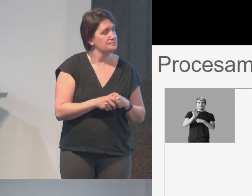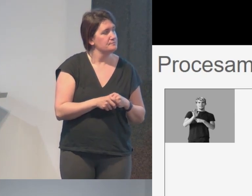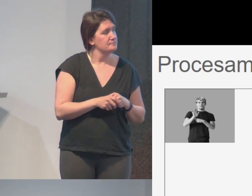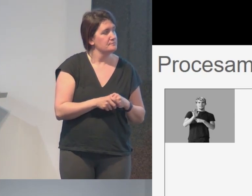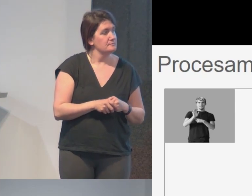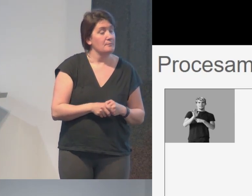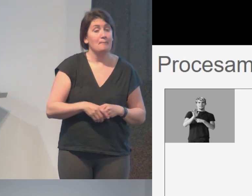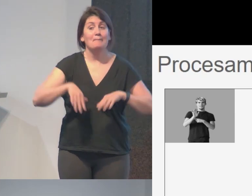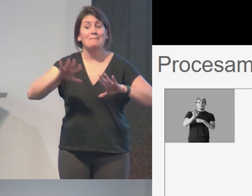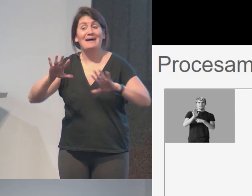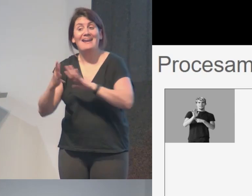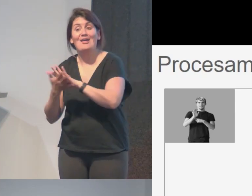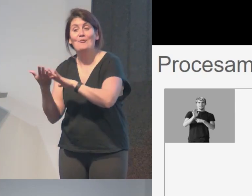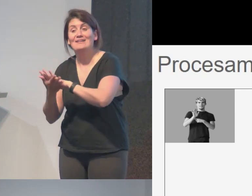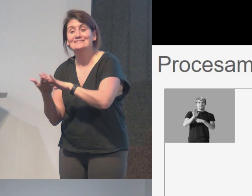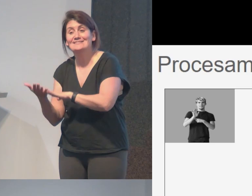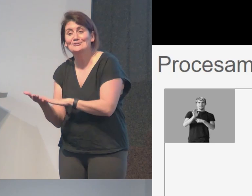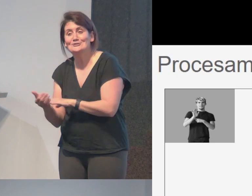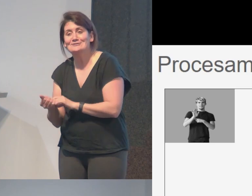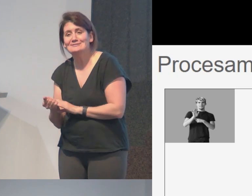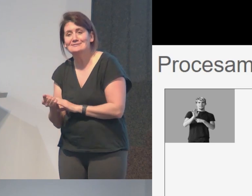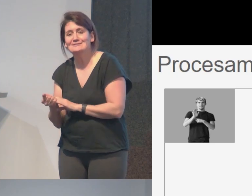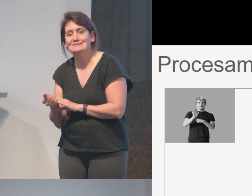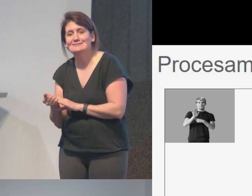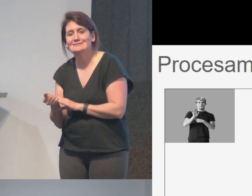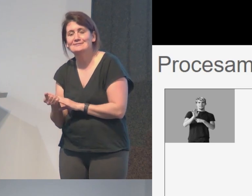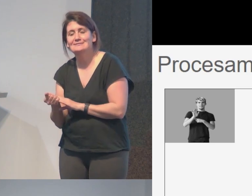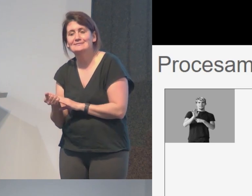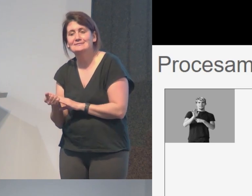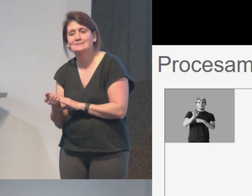¿Y para la lengua de signos?